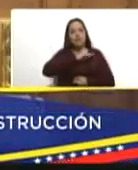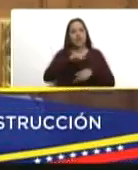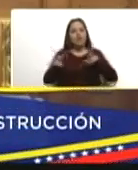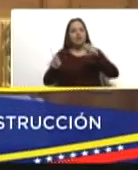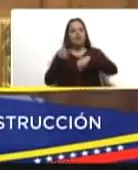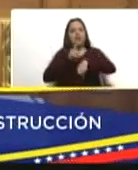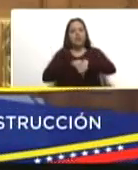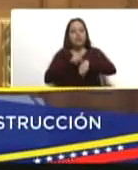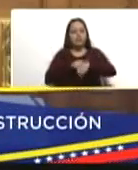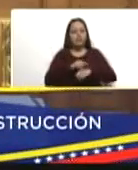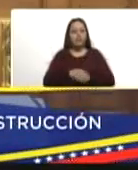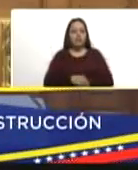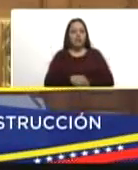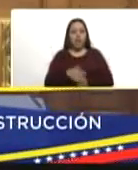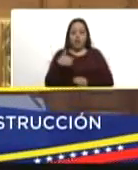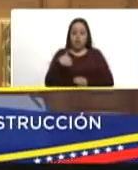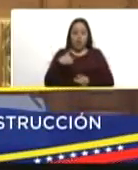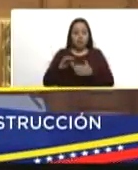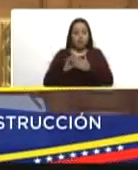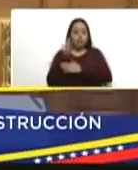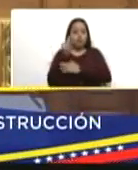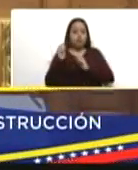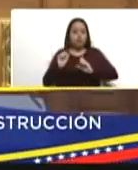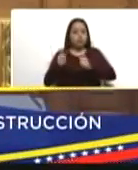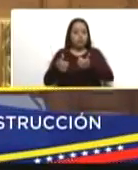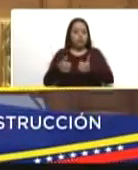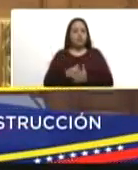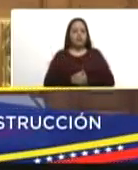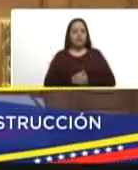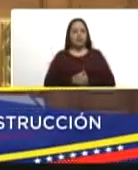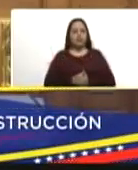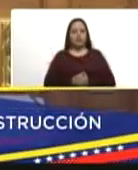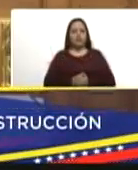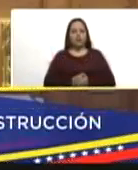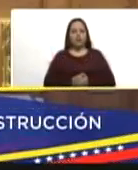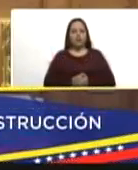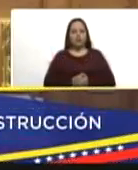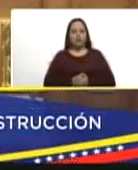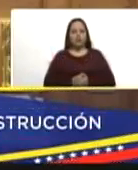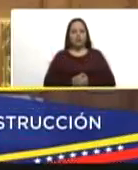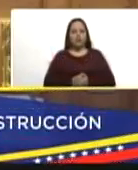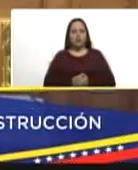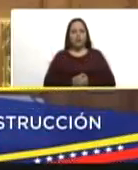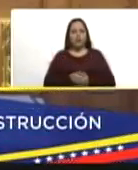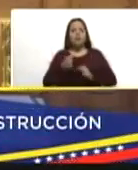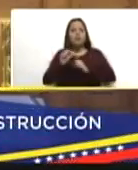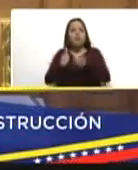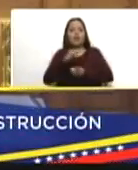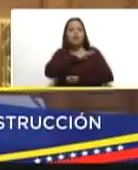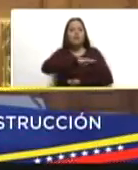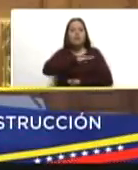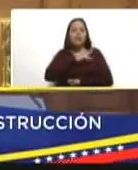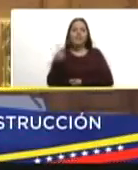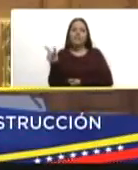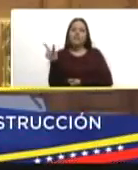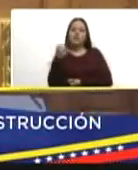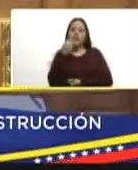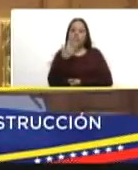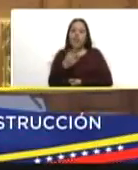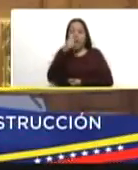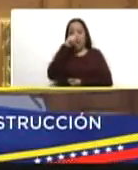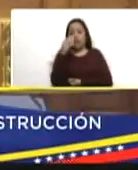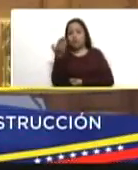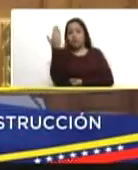Generación que estoy creando Desde que creé la gran misión Venezuela bella el año